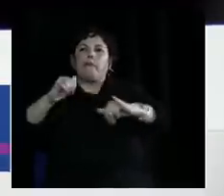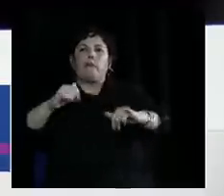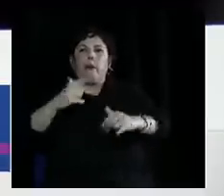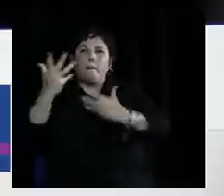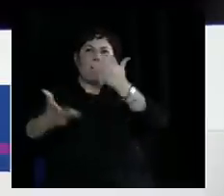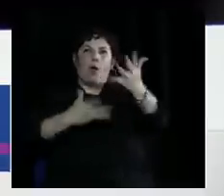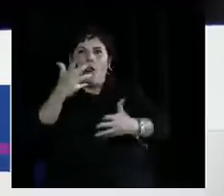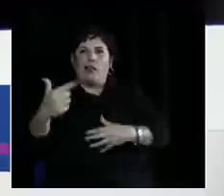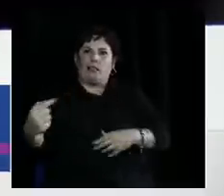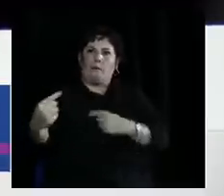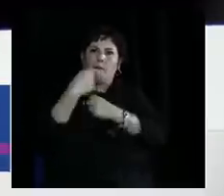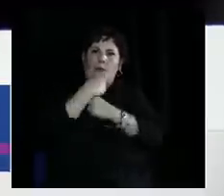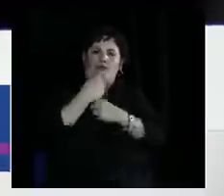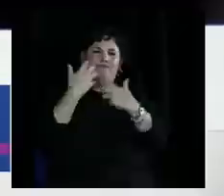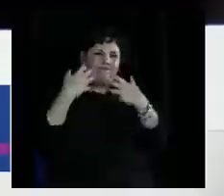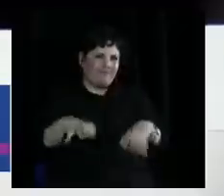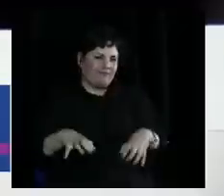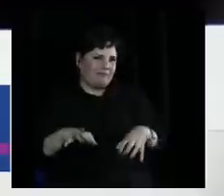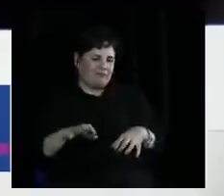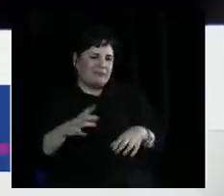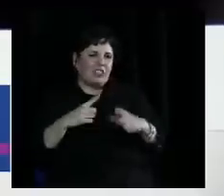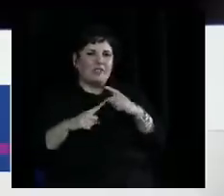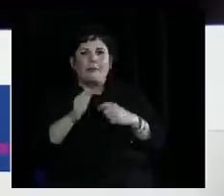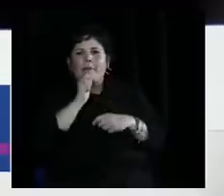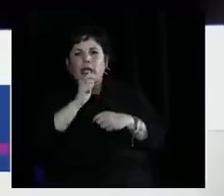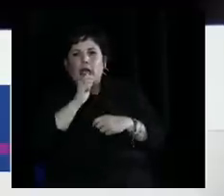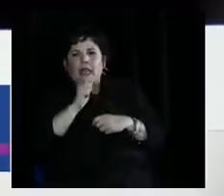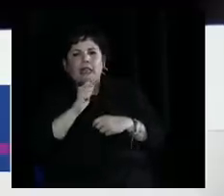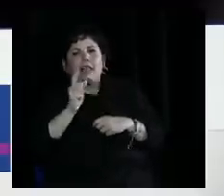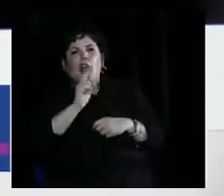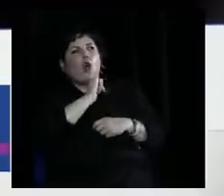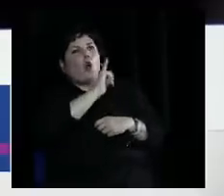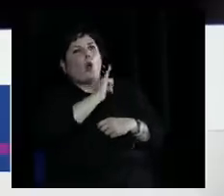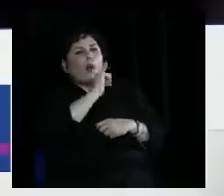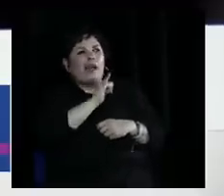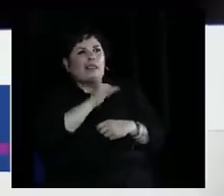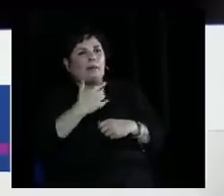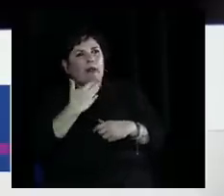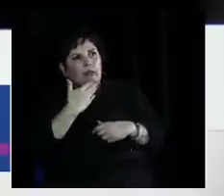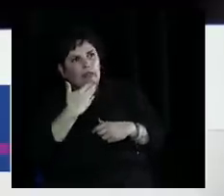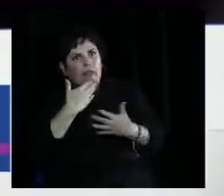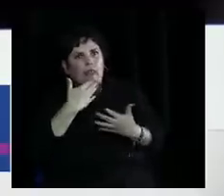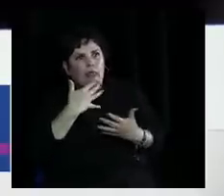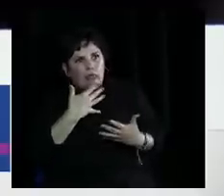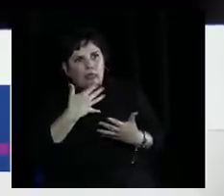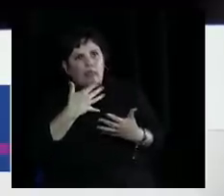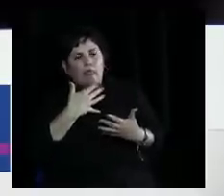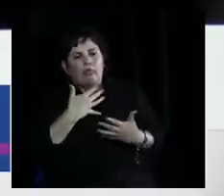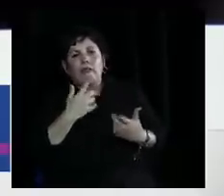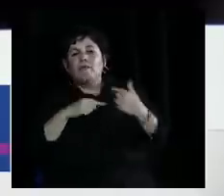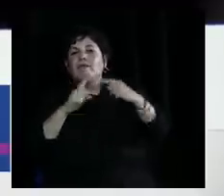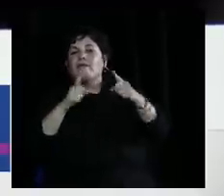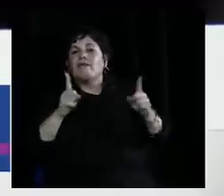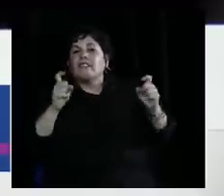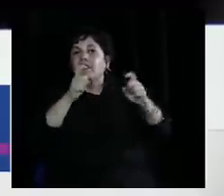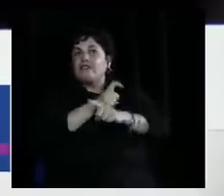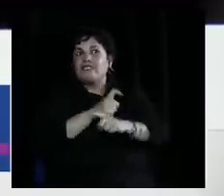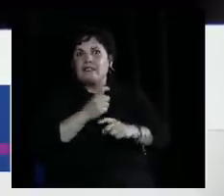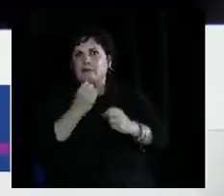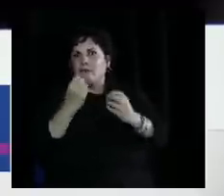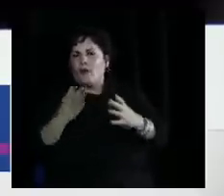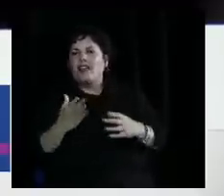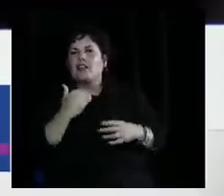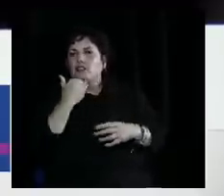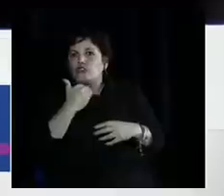registrar. Es muy difícil porque los periodistas no lo cuentan, pero también es muy difícil porque no